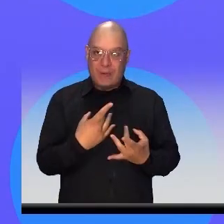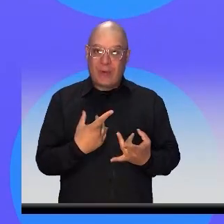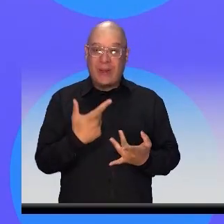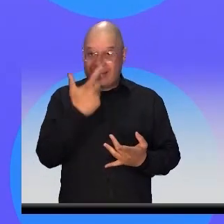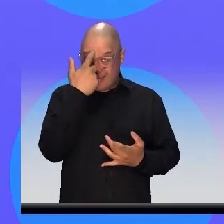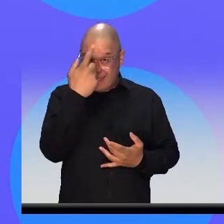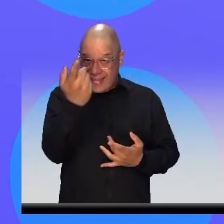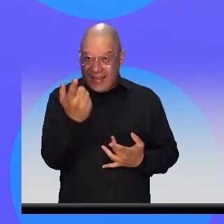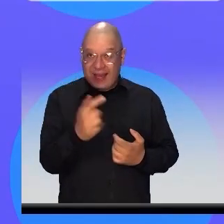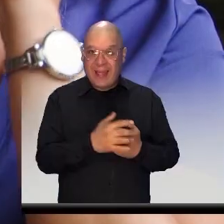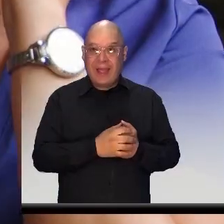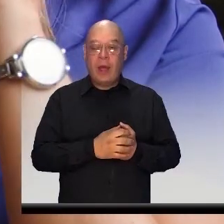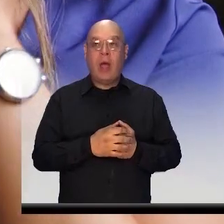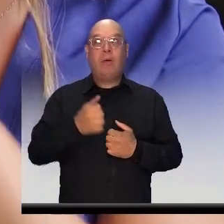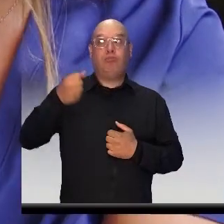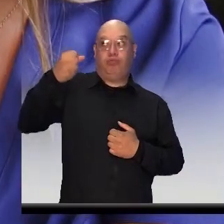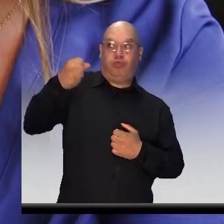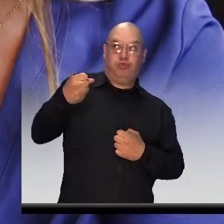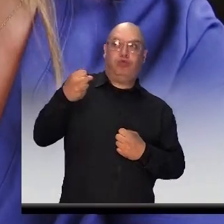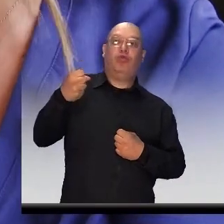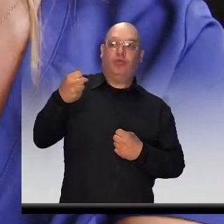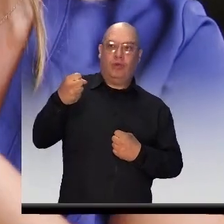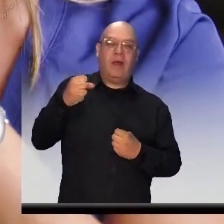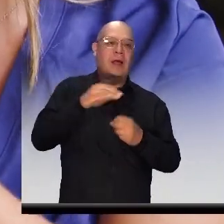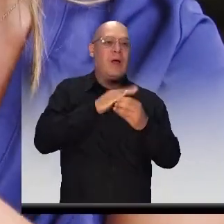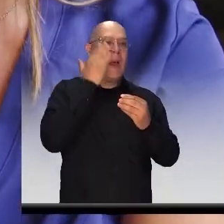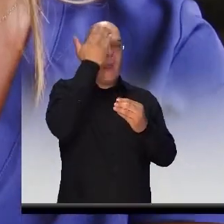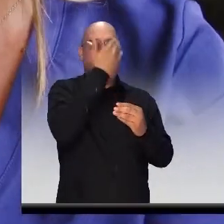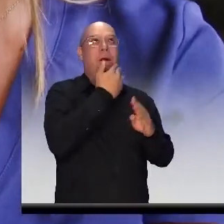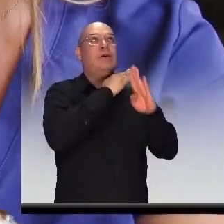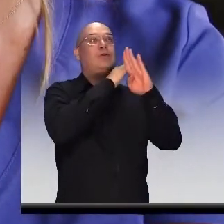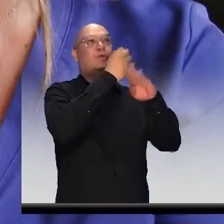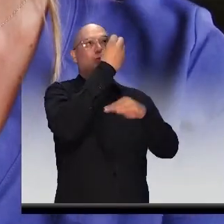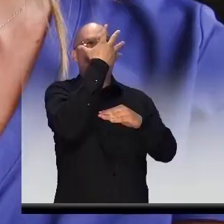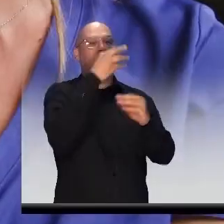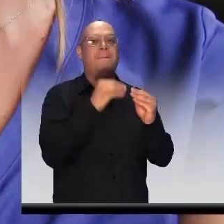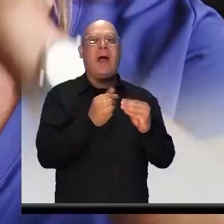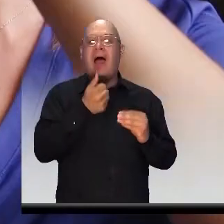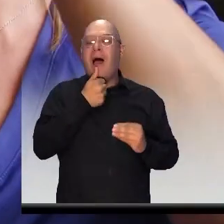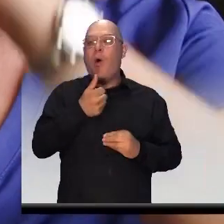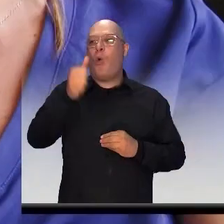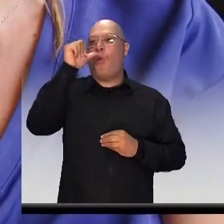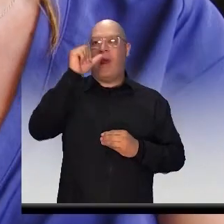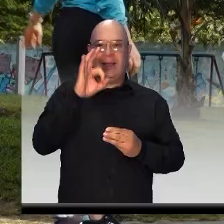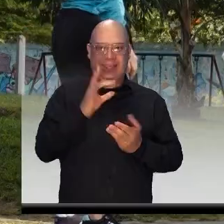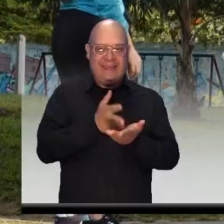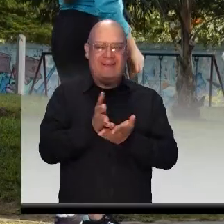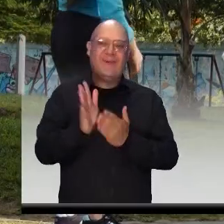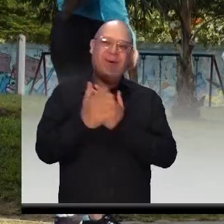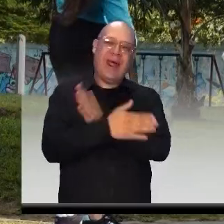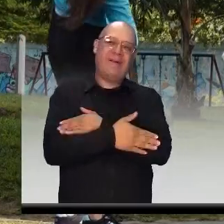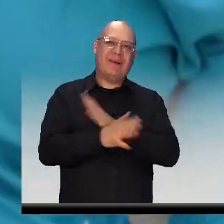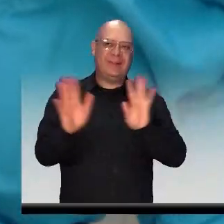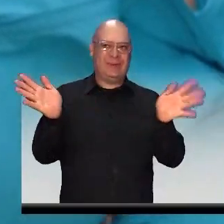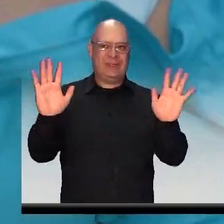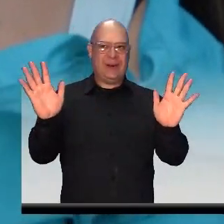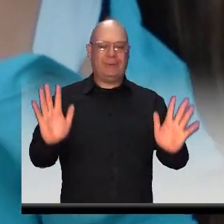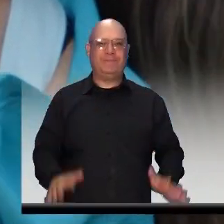lleven su paraguas, lleven también bloqueador solar y lleven su hidratación siempre. Un abrazo, chao.